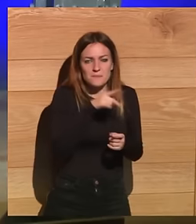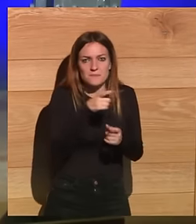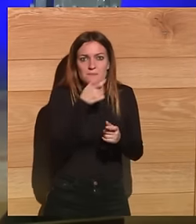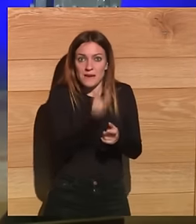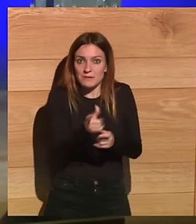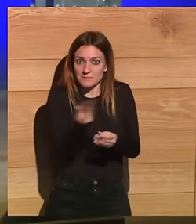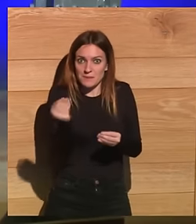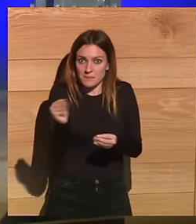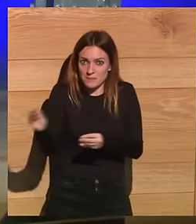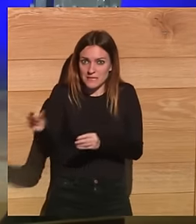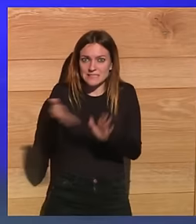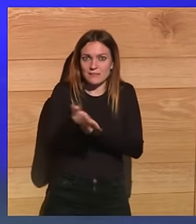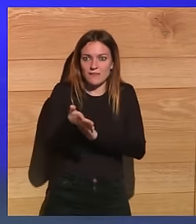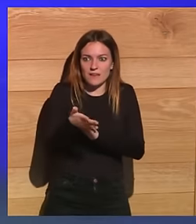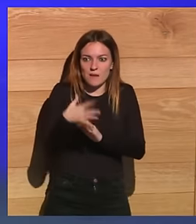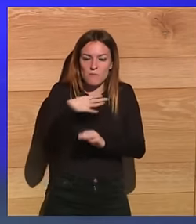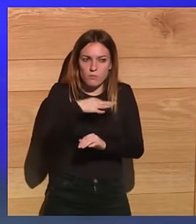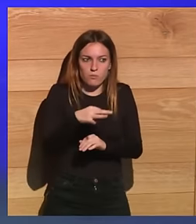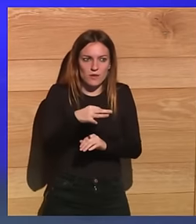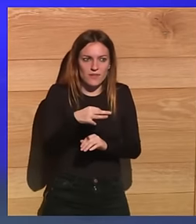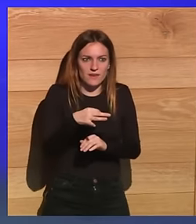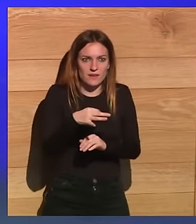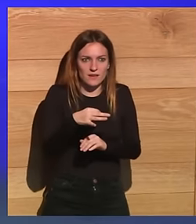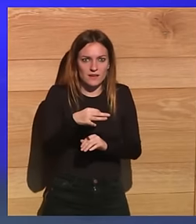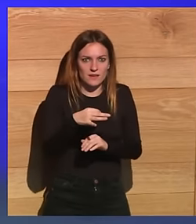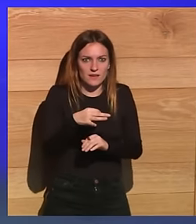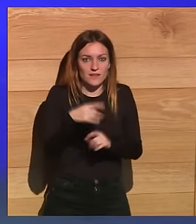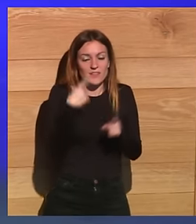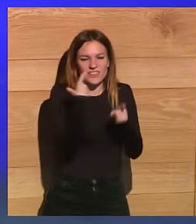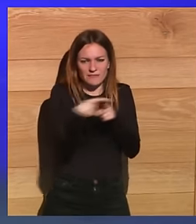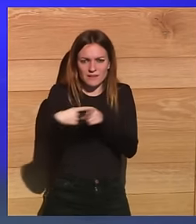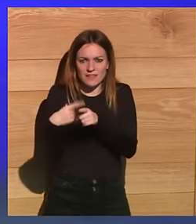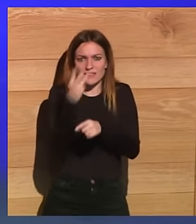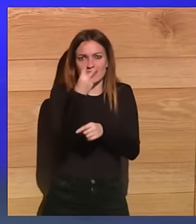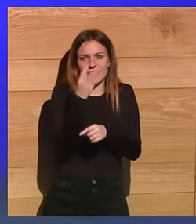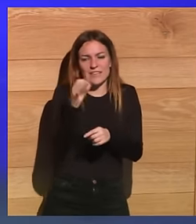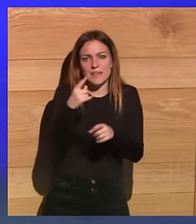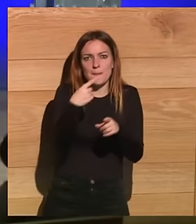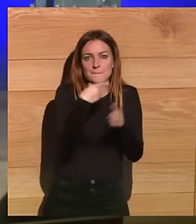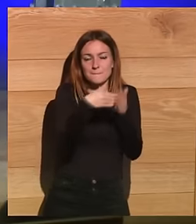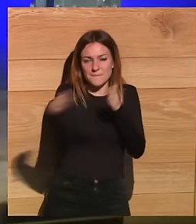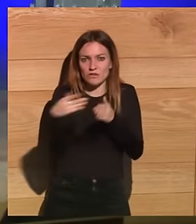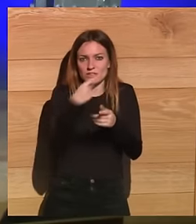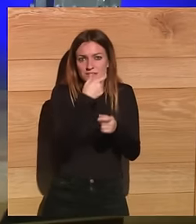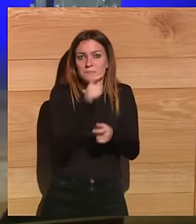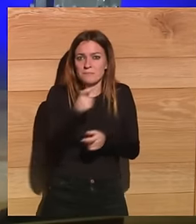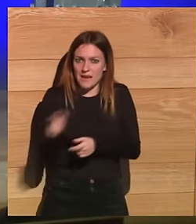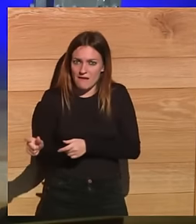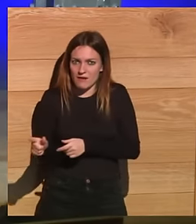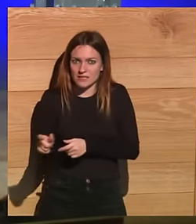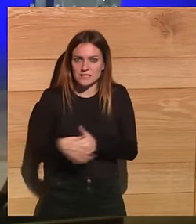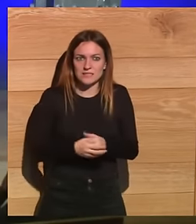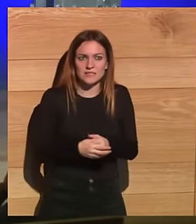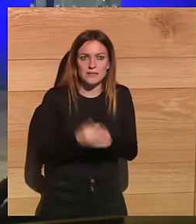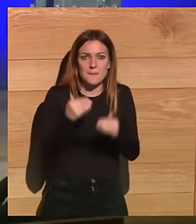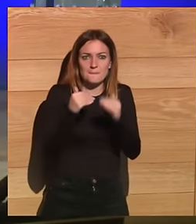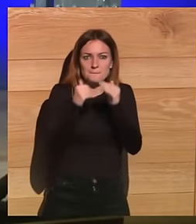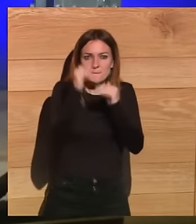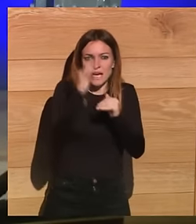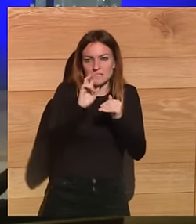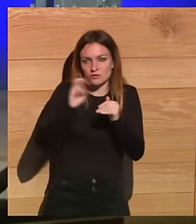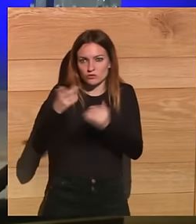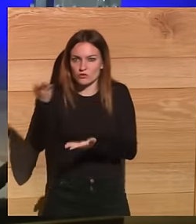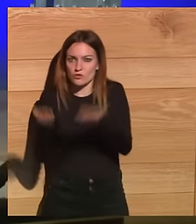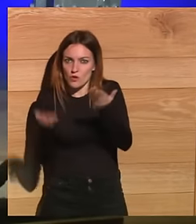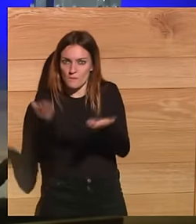estima que hay una brecha de 30 millones de palabras. Algunos niños reciben 30 millones de palabras más